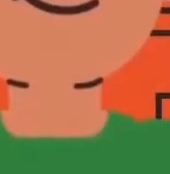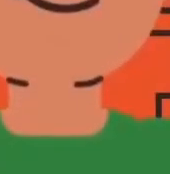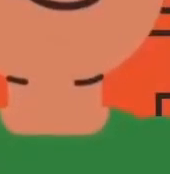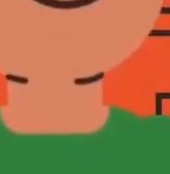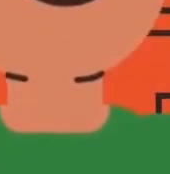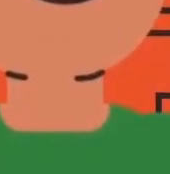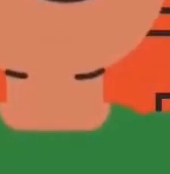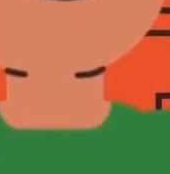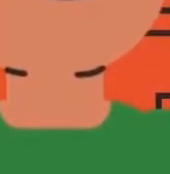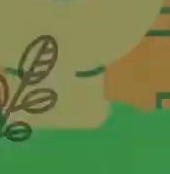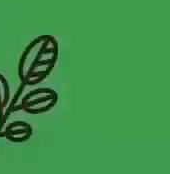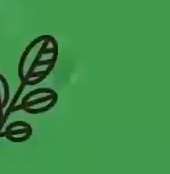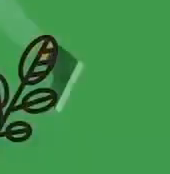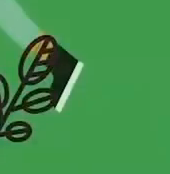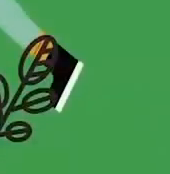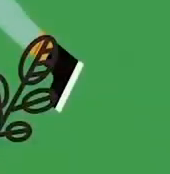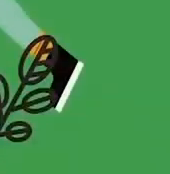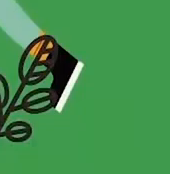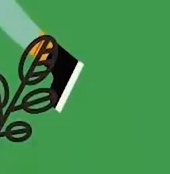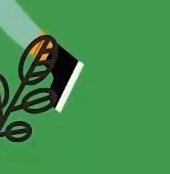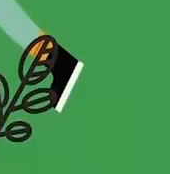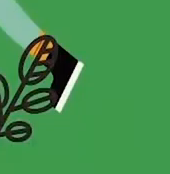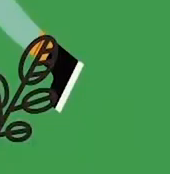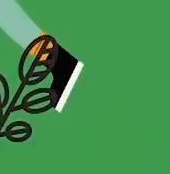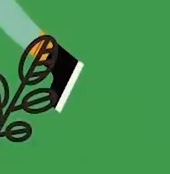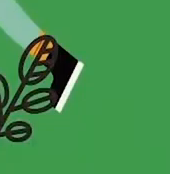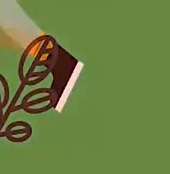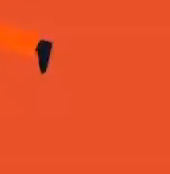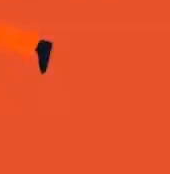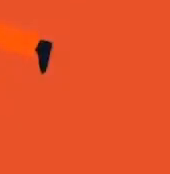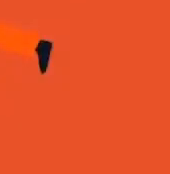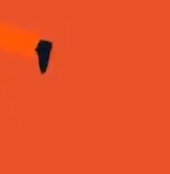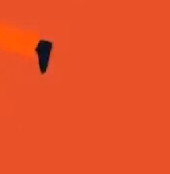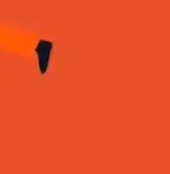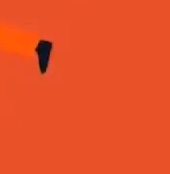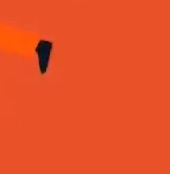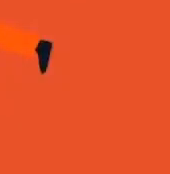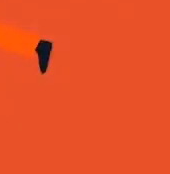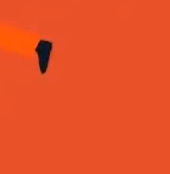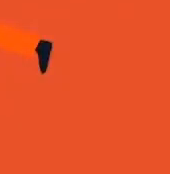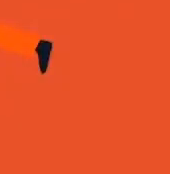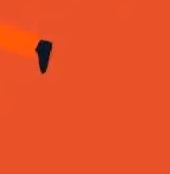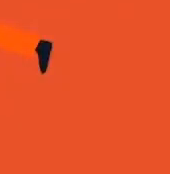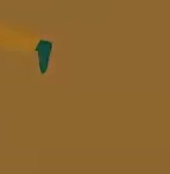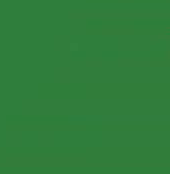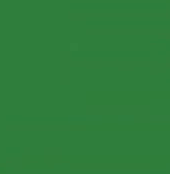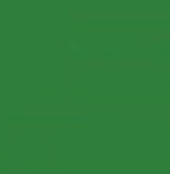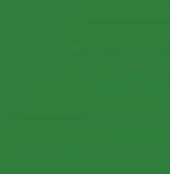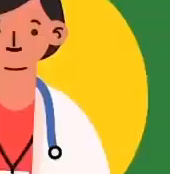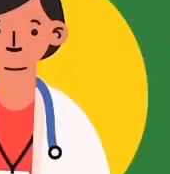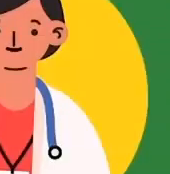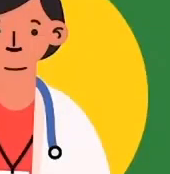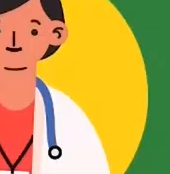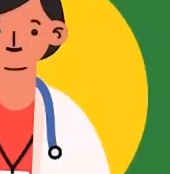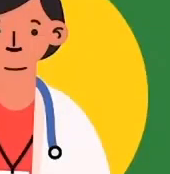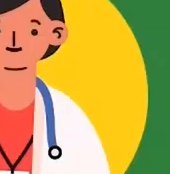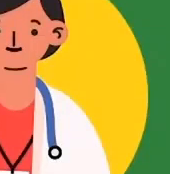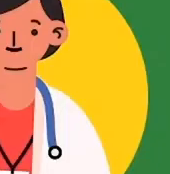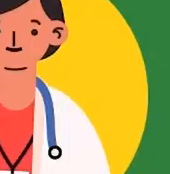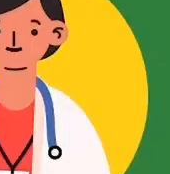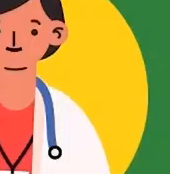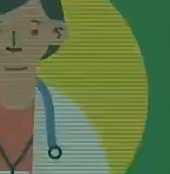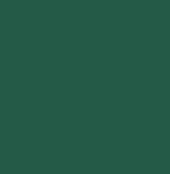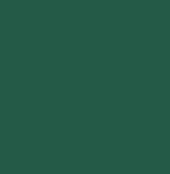la sonrisa de los niños, el alivio de muchas familias, la construcción de un país sano y de una sociedad